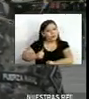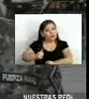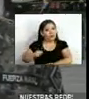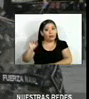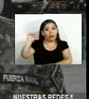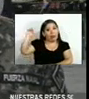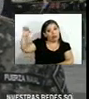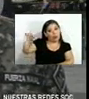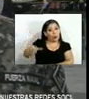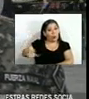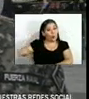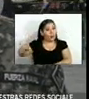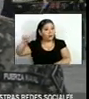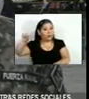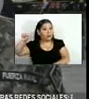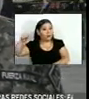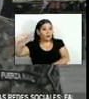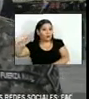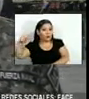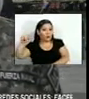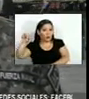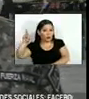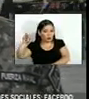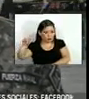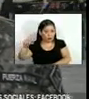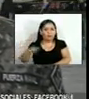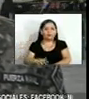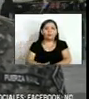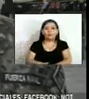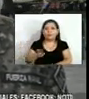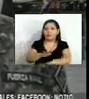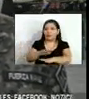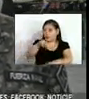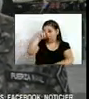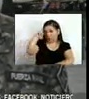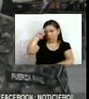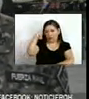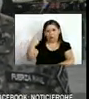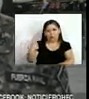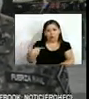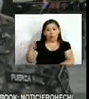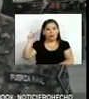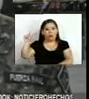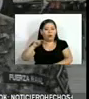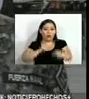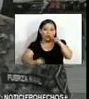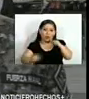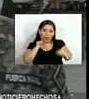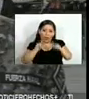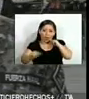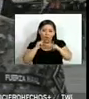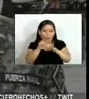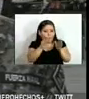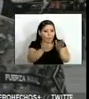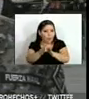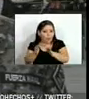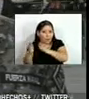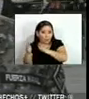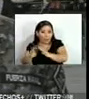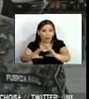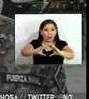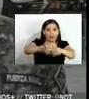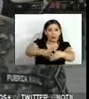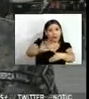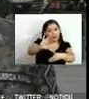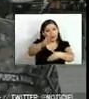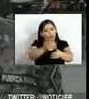en el Sahara y su última misión en Mali como jefe de la función logística del quinto contingente